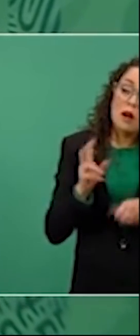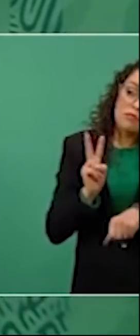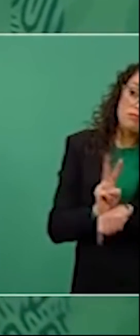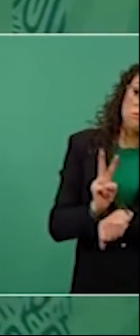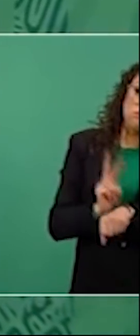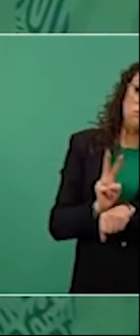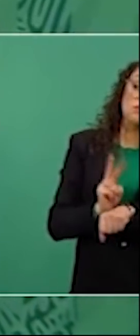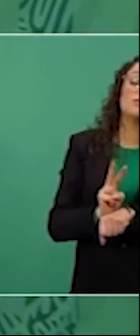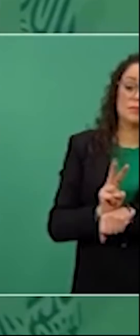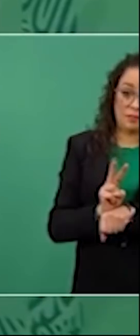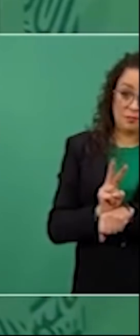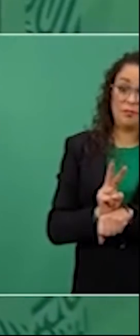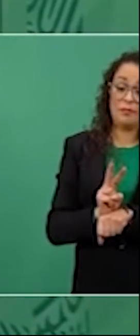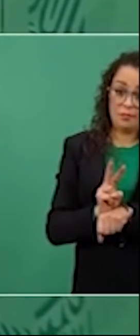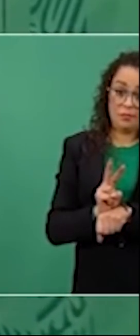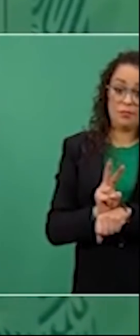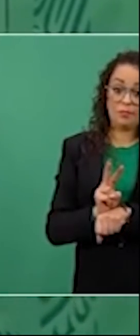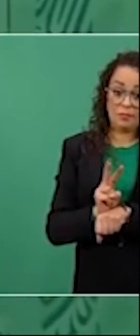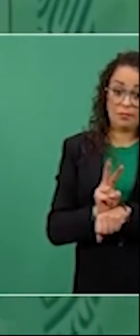al gran jurado,